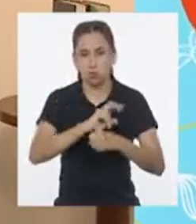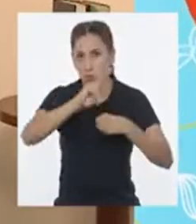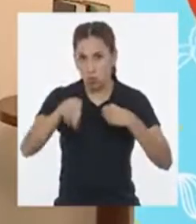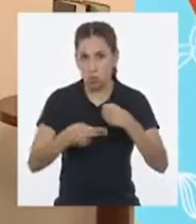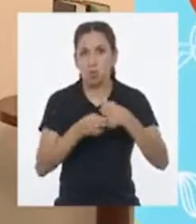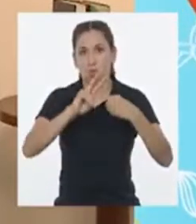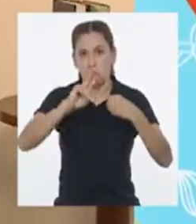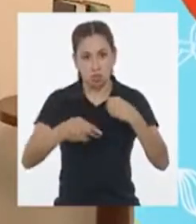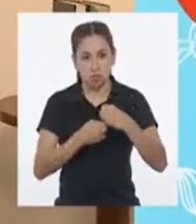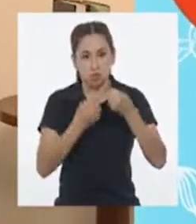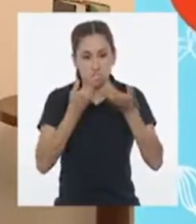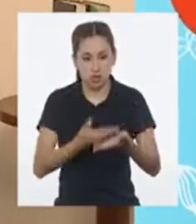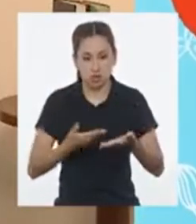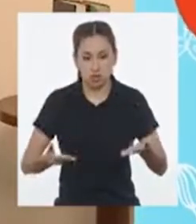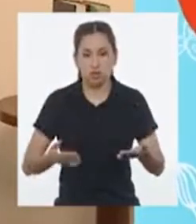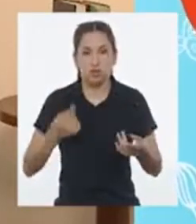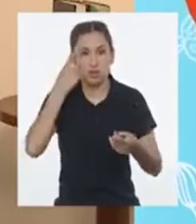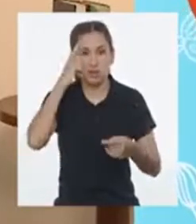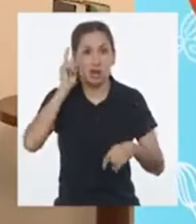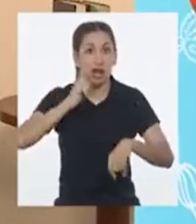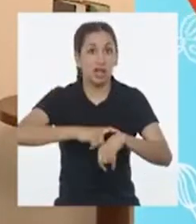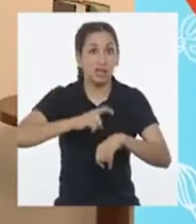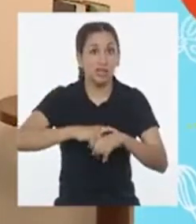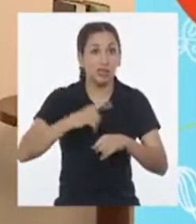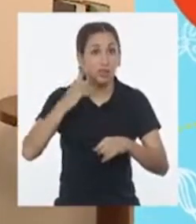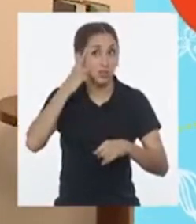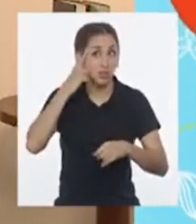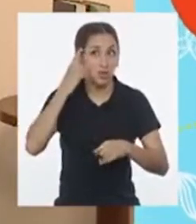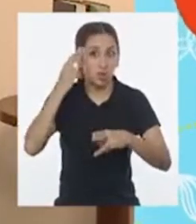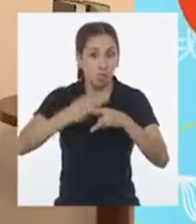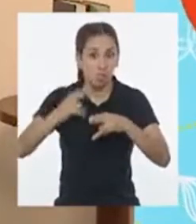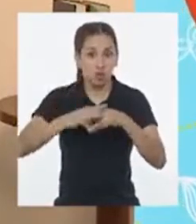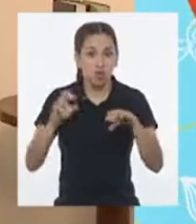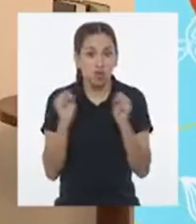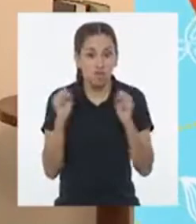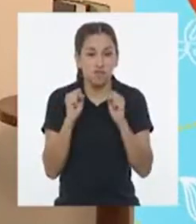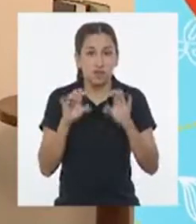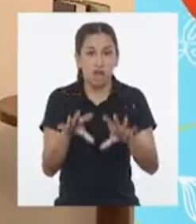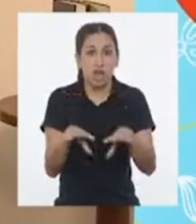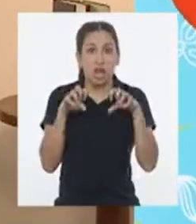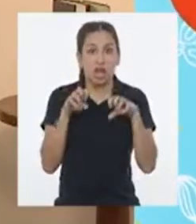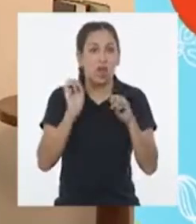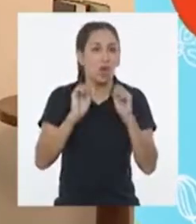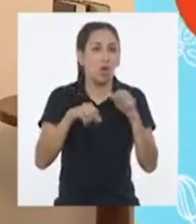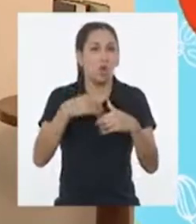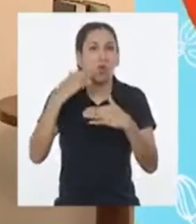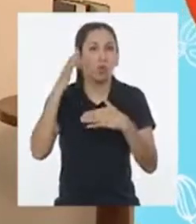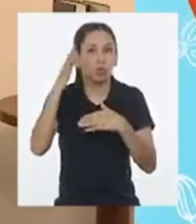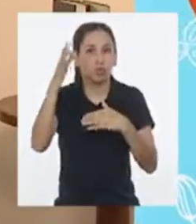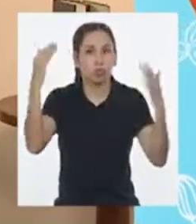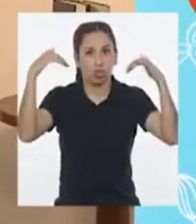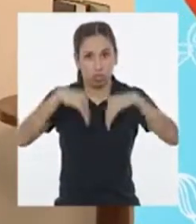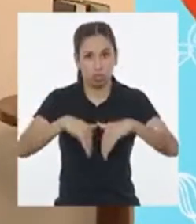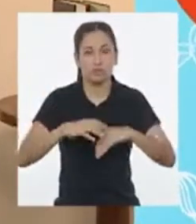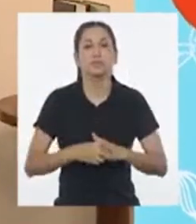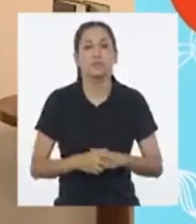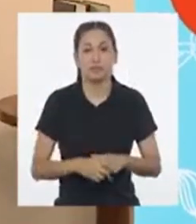mantenía reservas de bienes para las épocas de sequías, heladas u otras